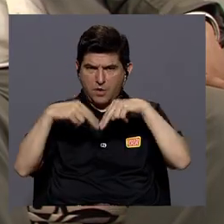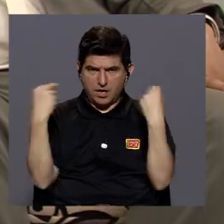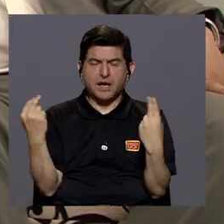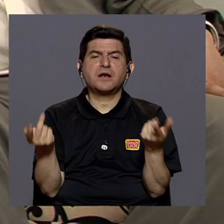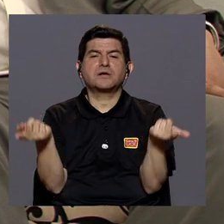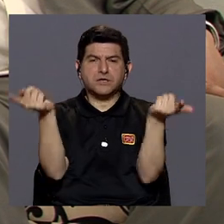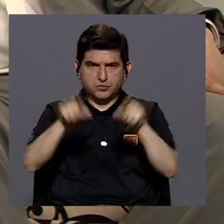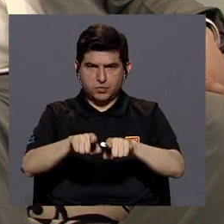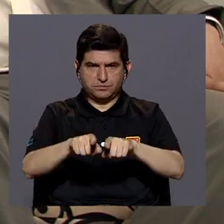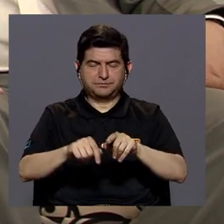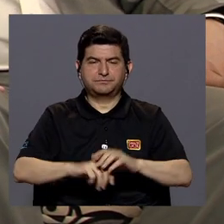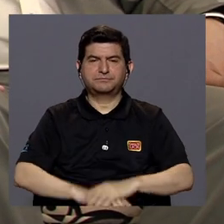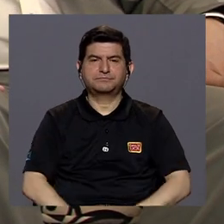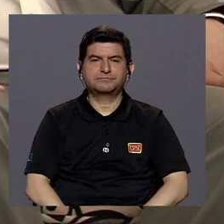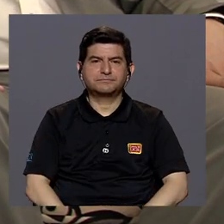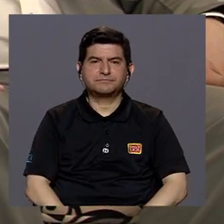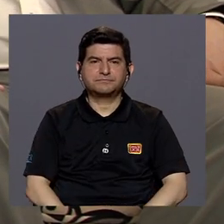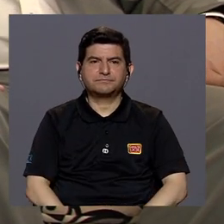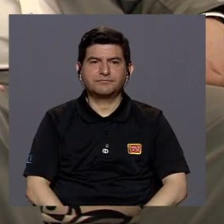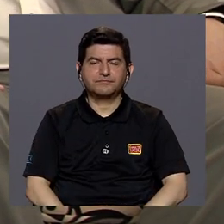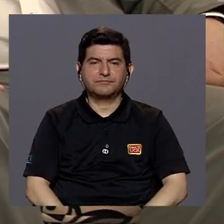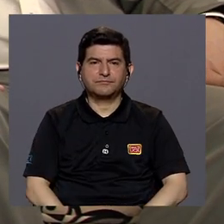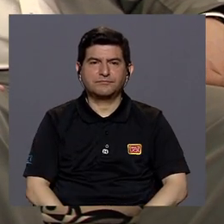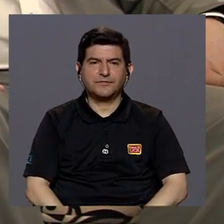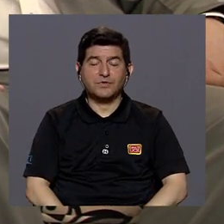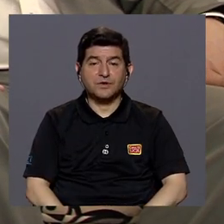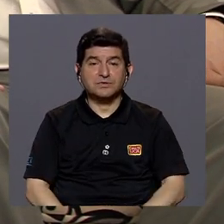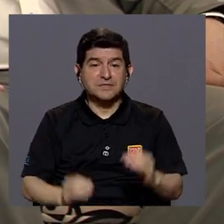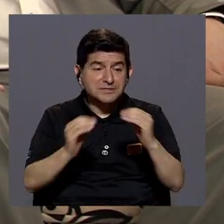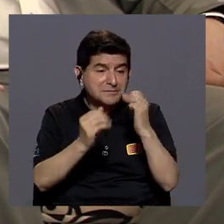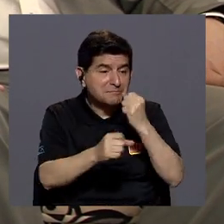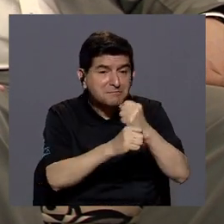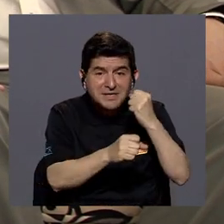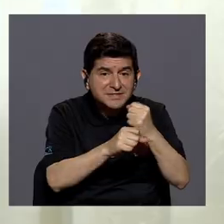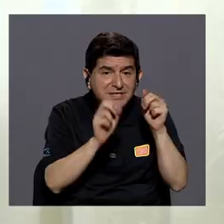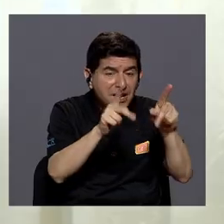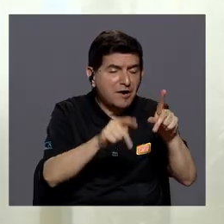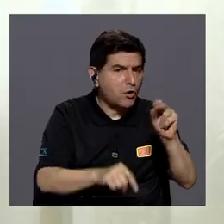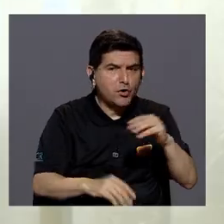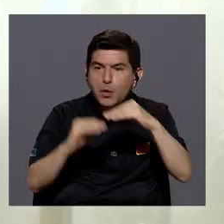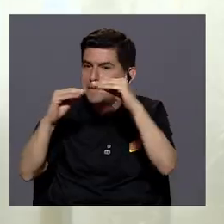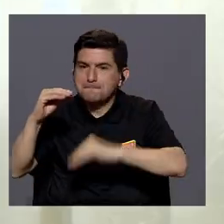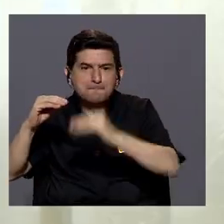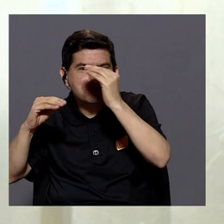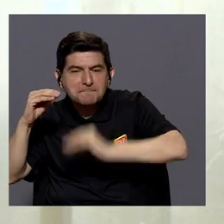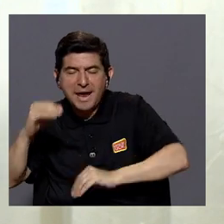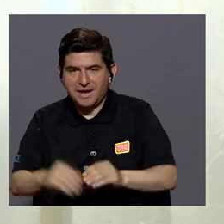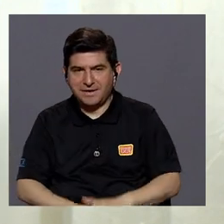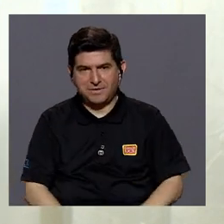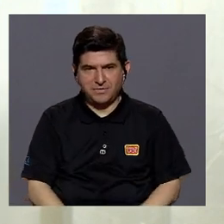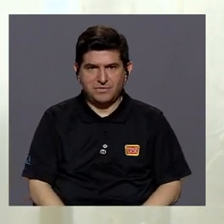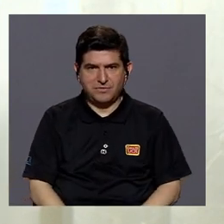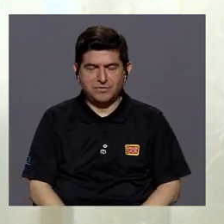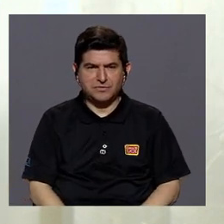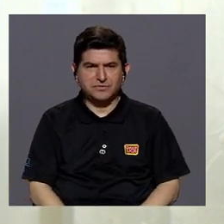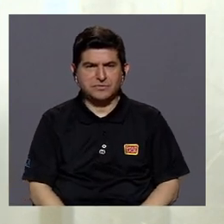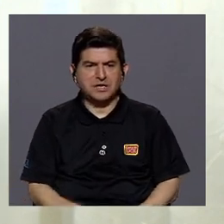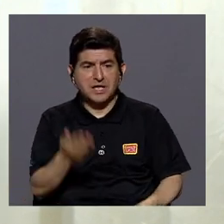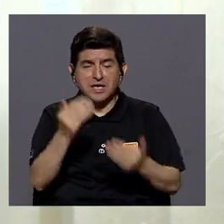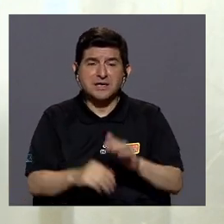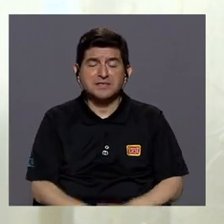mismo. Entonces, en lugar de haber más empleo, hay menos empleo. Y se están tirando 200, 300